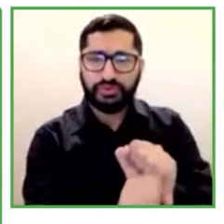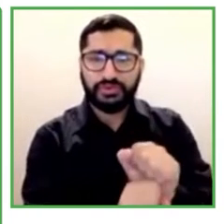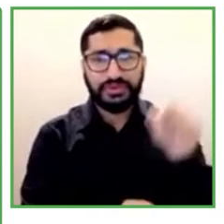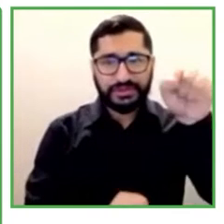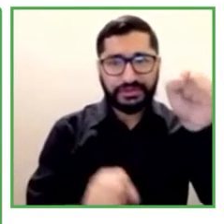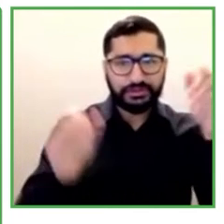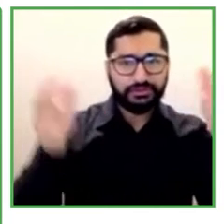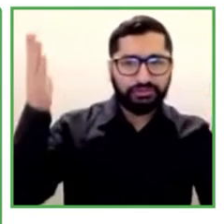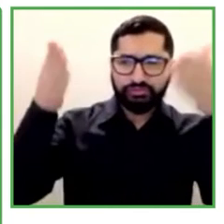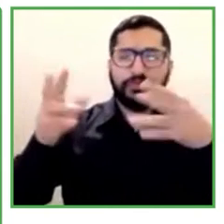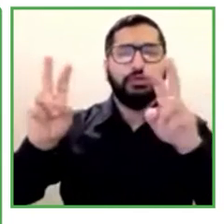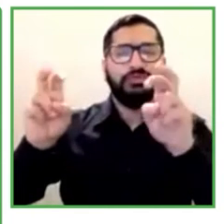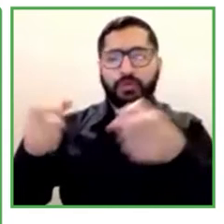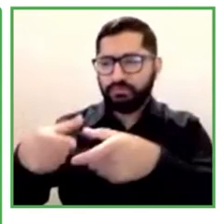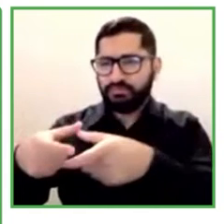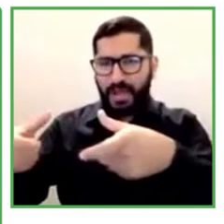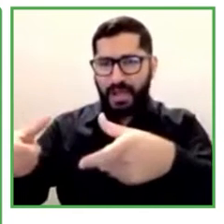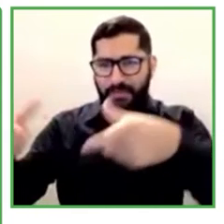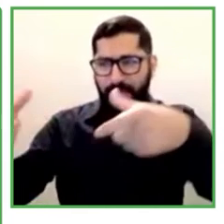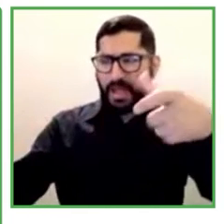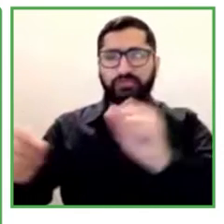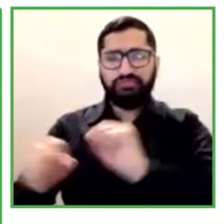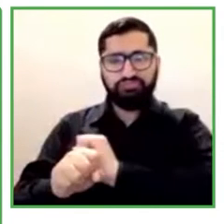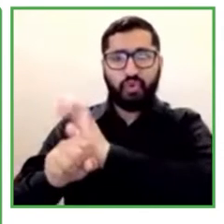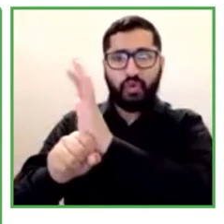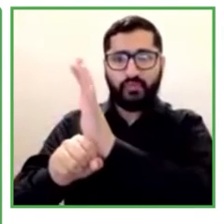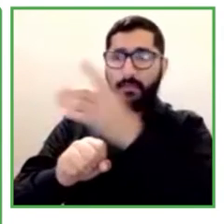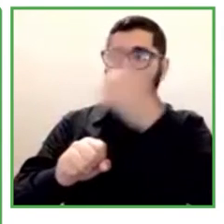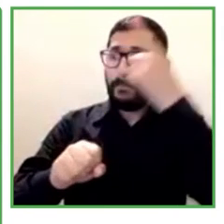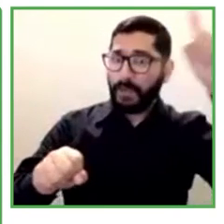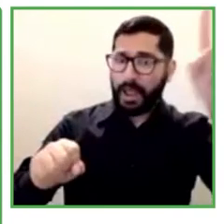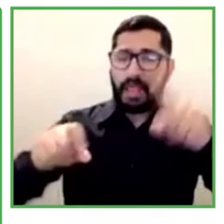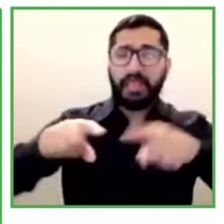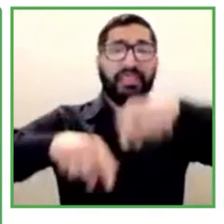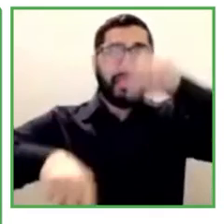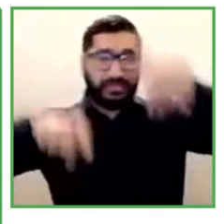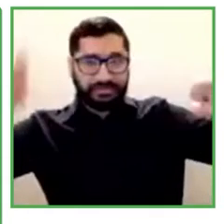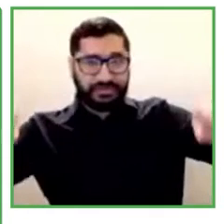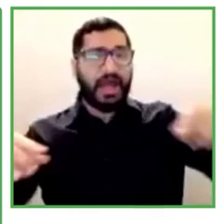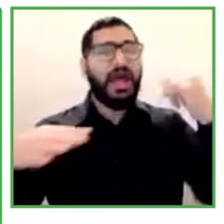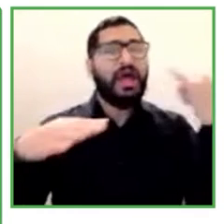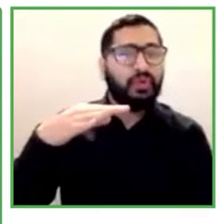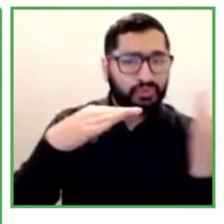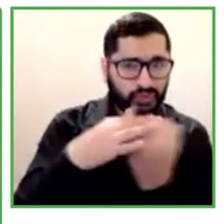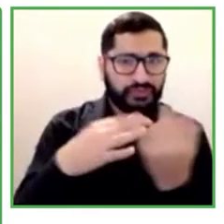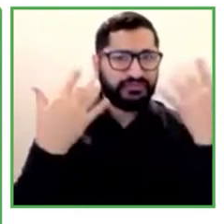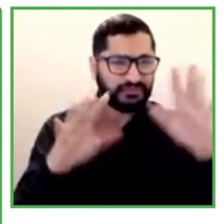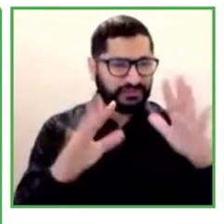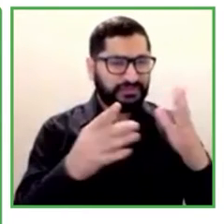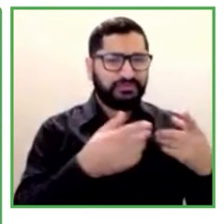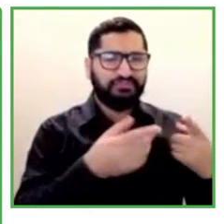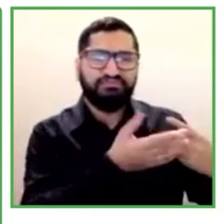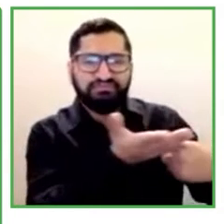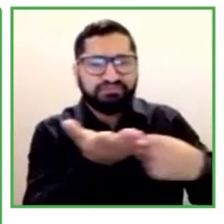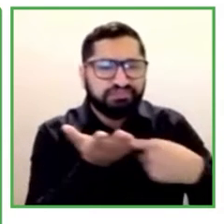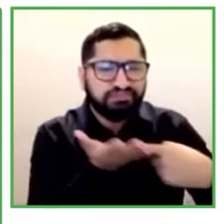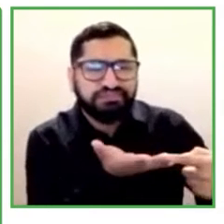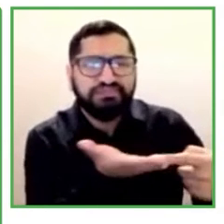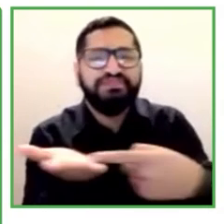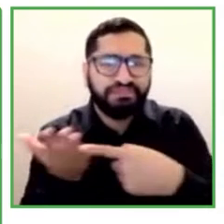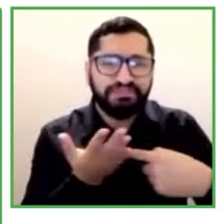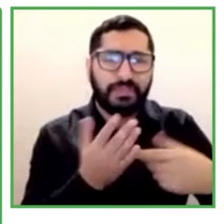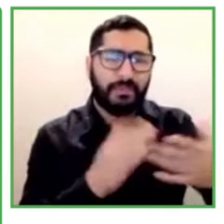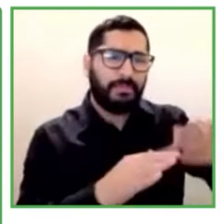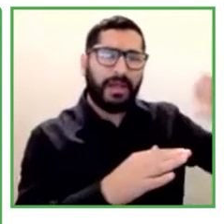pero la diversidad y la inclusión ya han sido se ha hablado de esto bastante en la literatura antigua por muchos años. Para comenzar